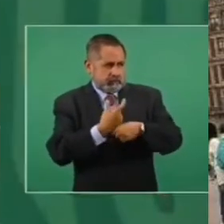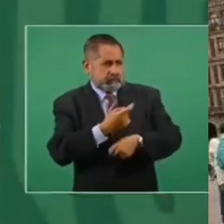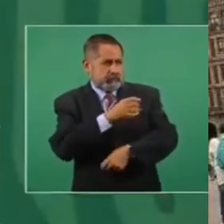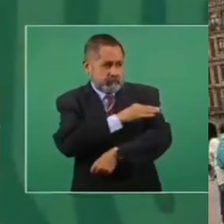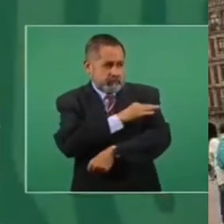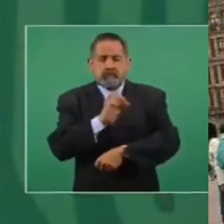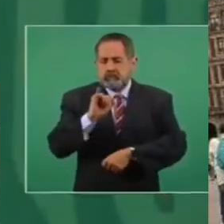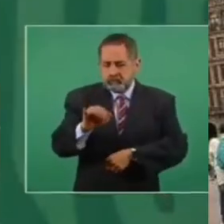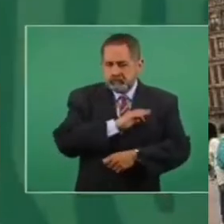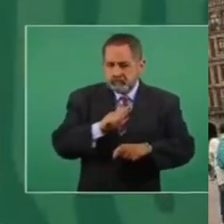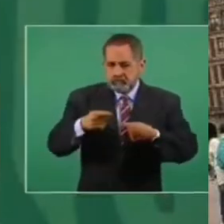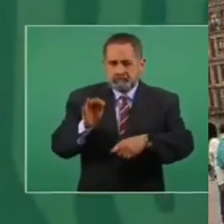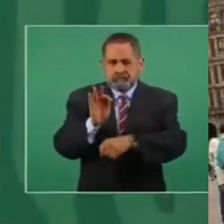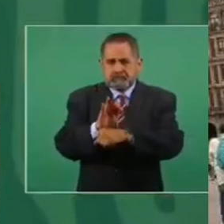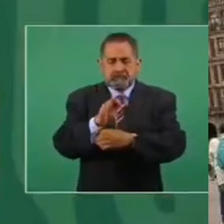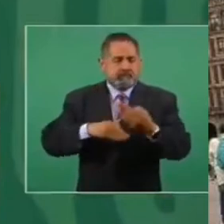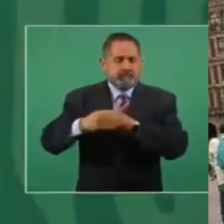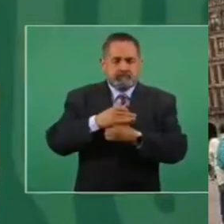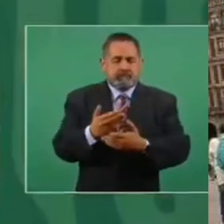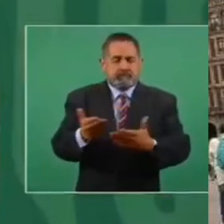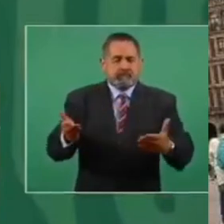y protegernos todos.